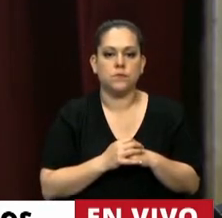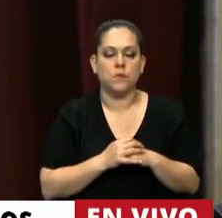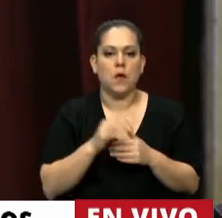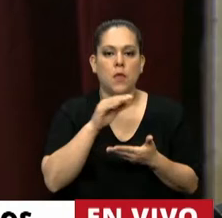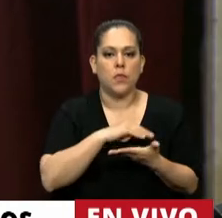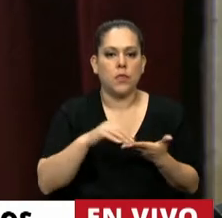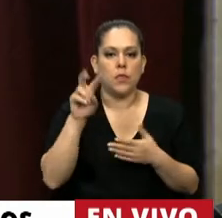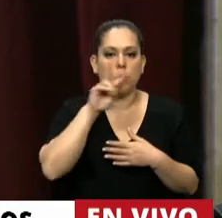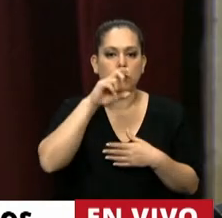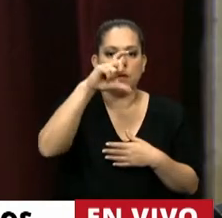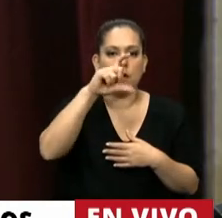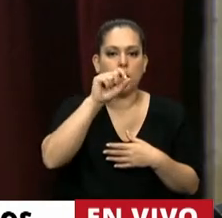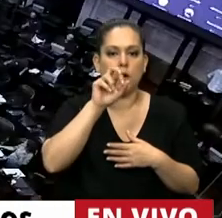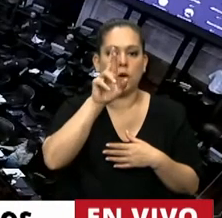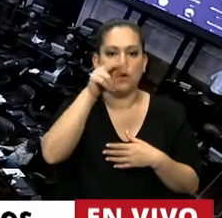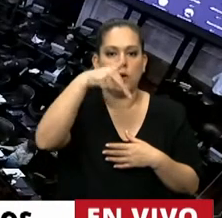Diputada Cornejo.